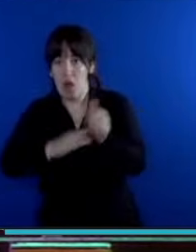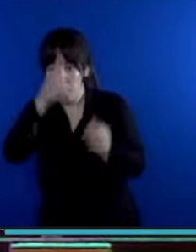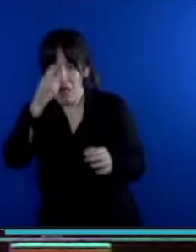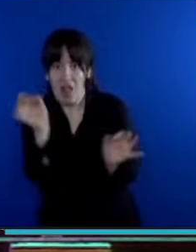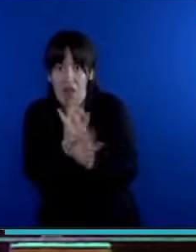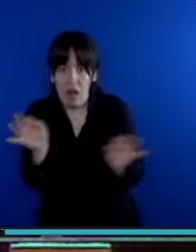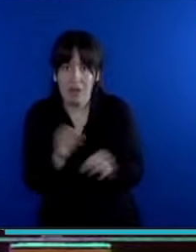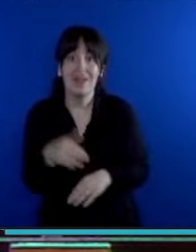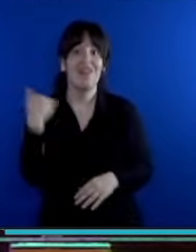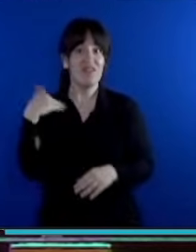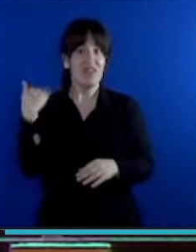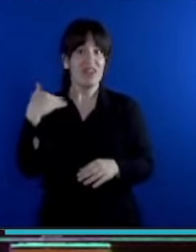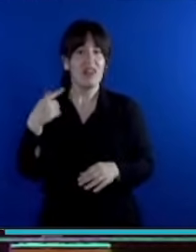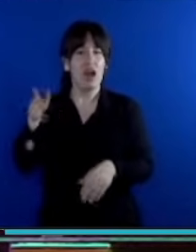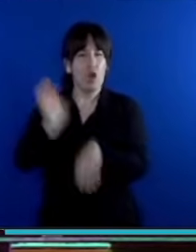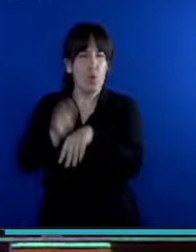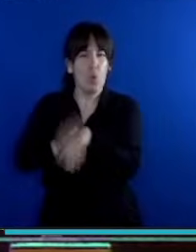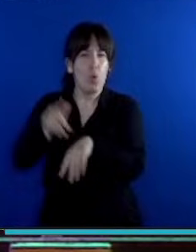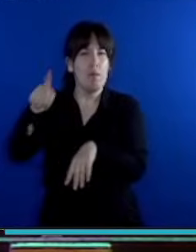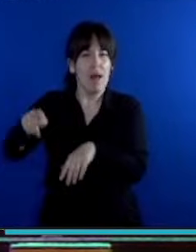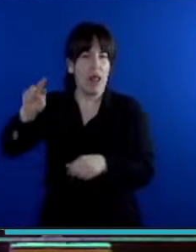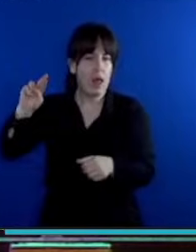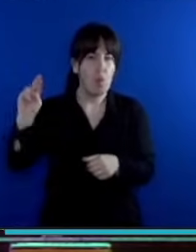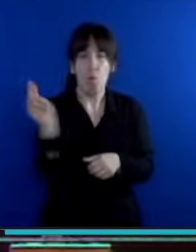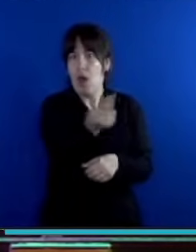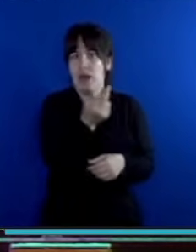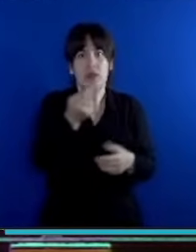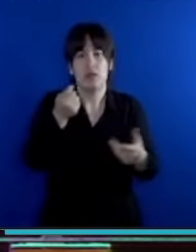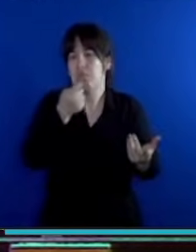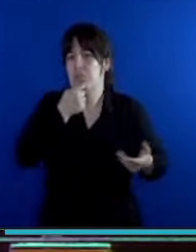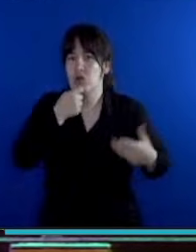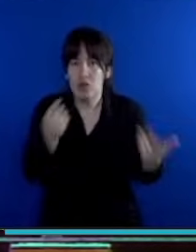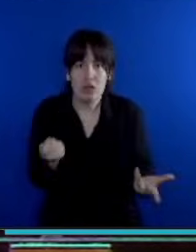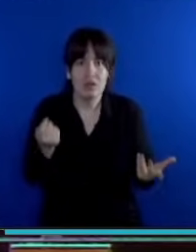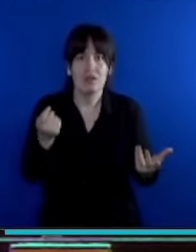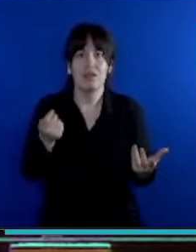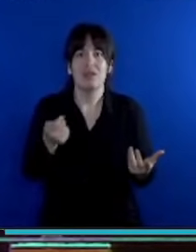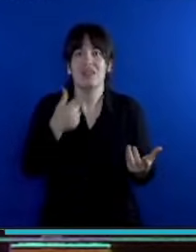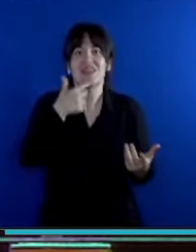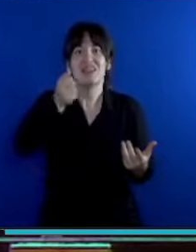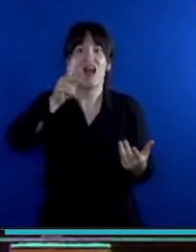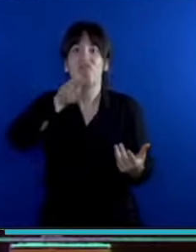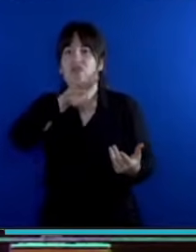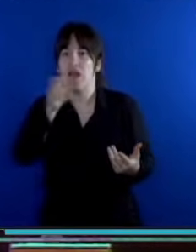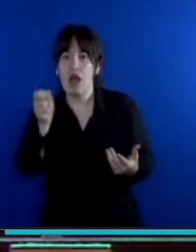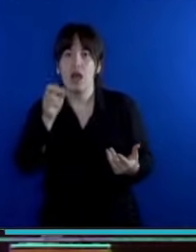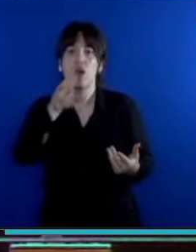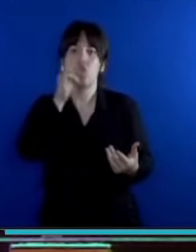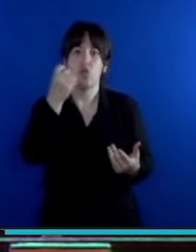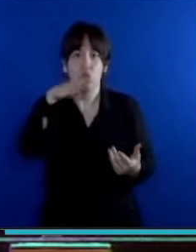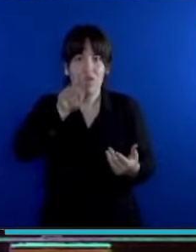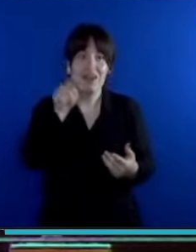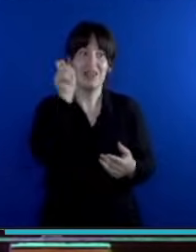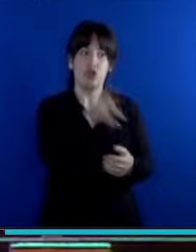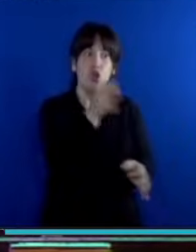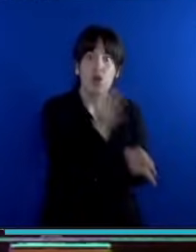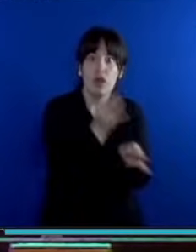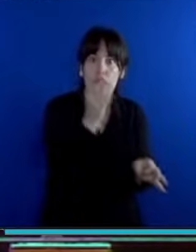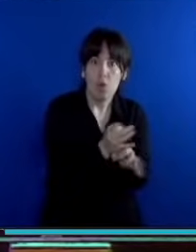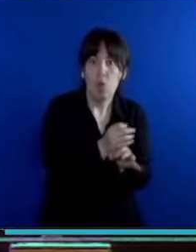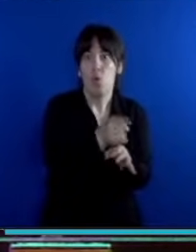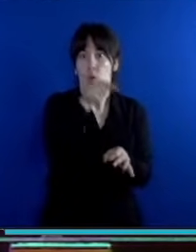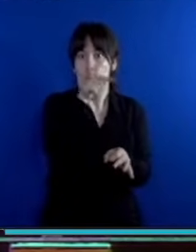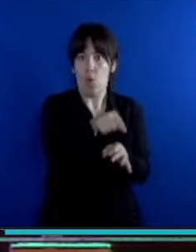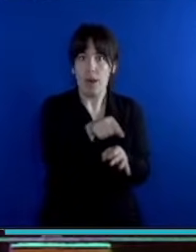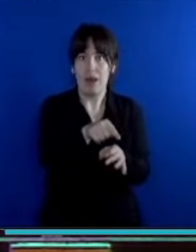tiene en sus espaldas las muertes, por ejemplo, de Sandra y Rubén en la localidad de Moreno, en una escuela, tras